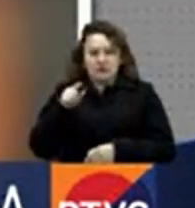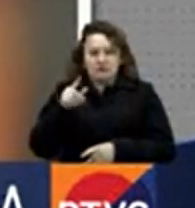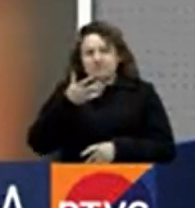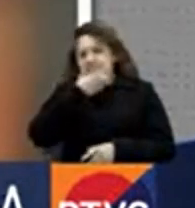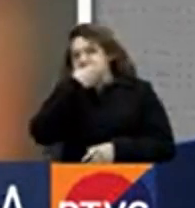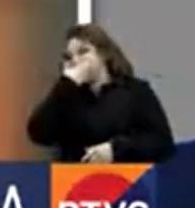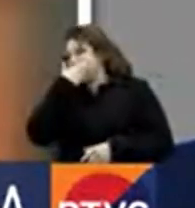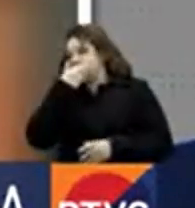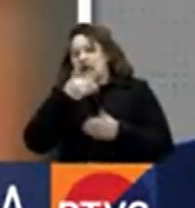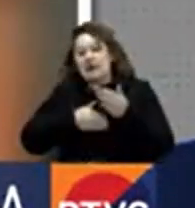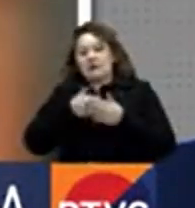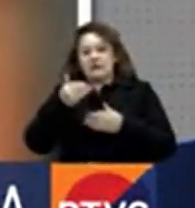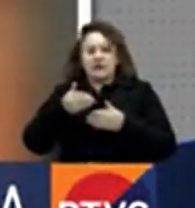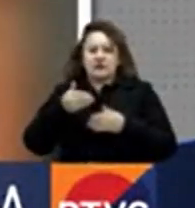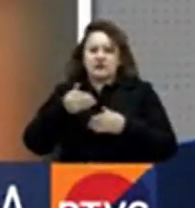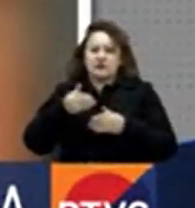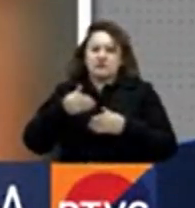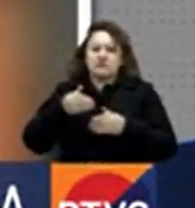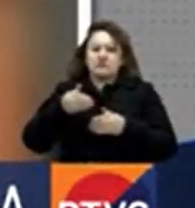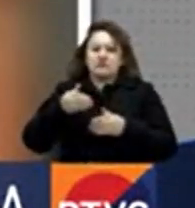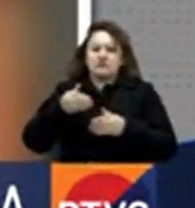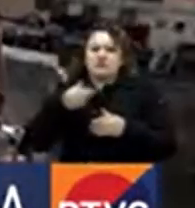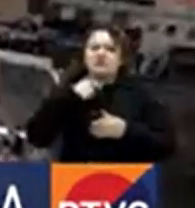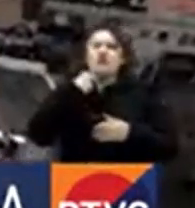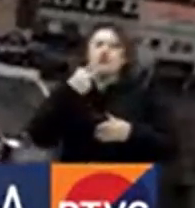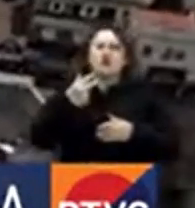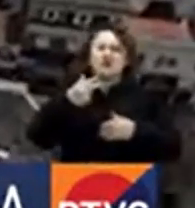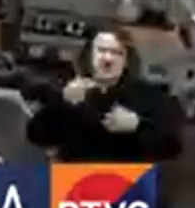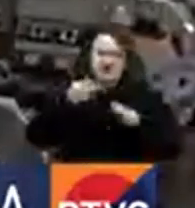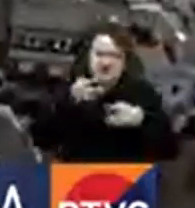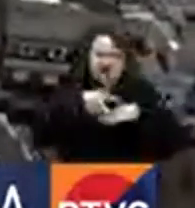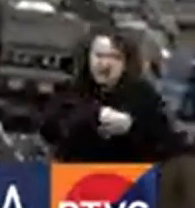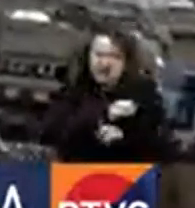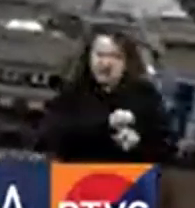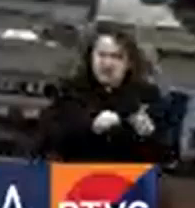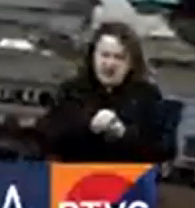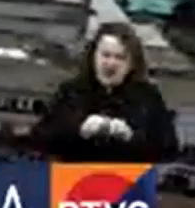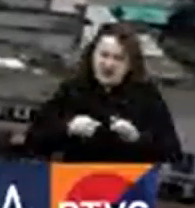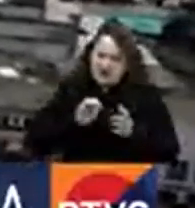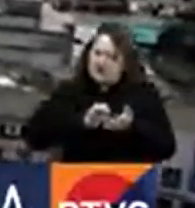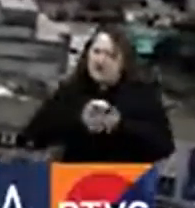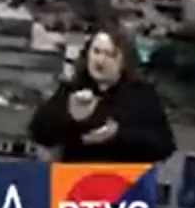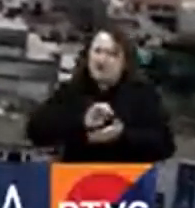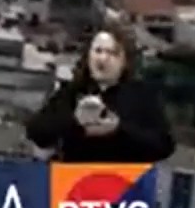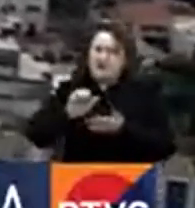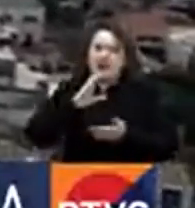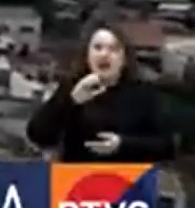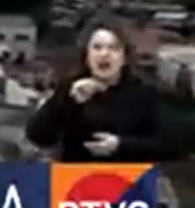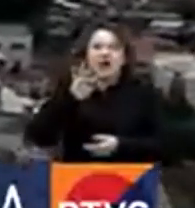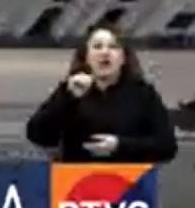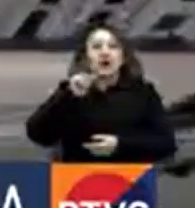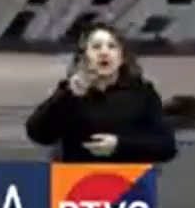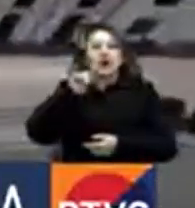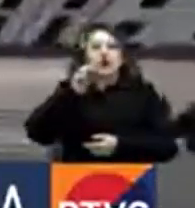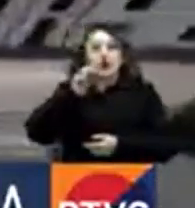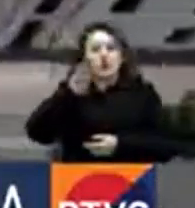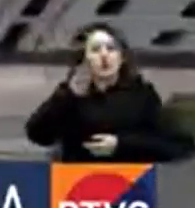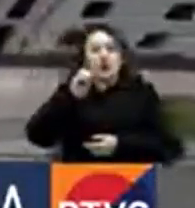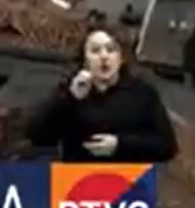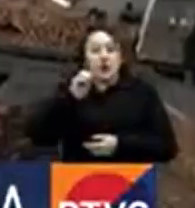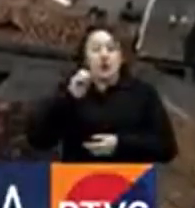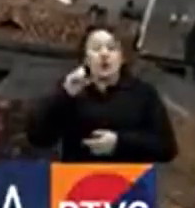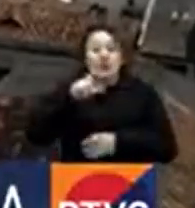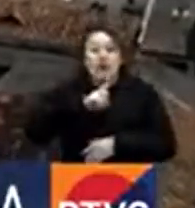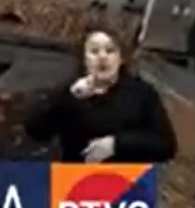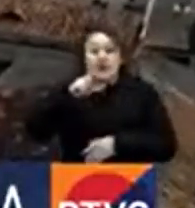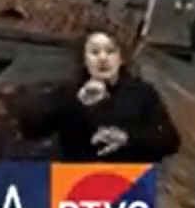se iniciaron a desplegar voces de rechazo en las redes sociales que se mueven en el Catatumbo, entre estas las de los líderes